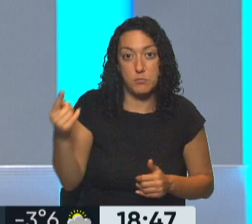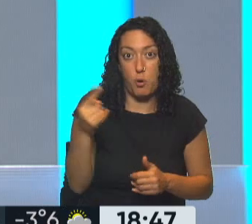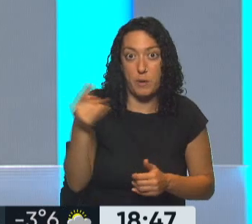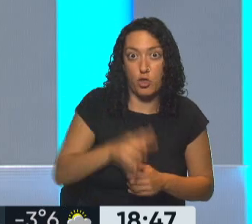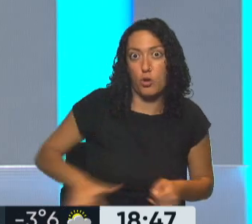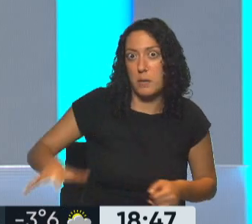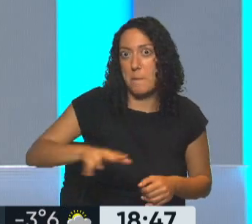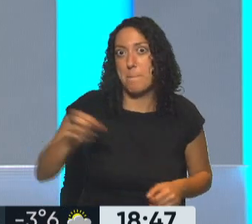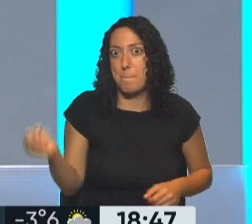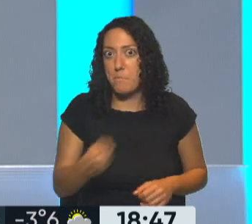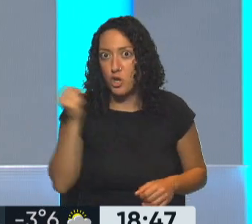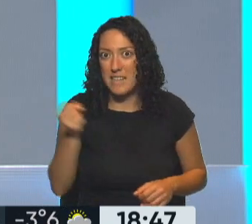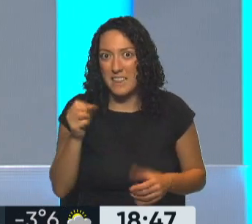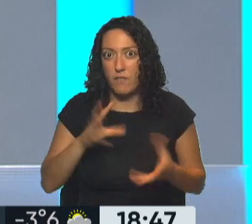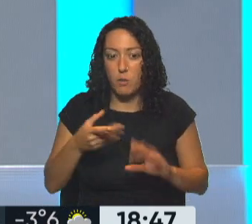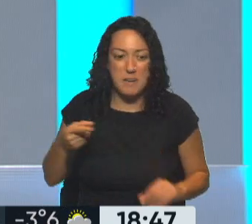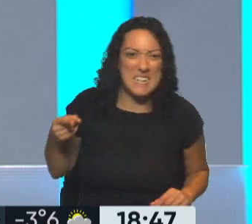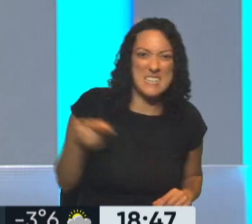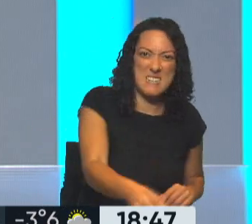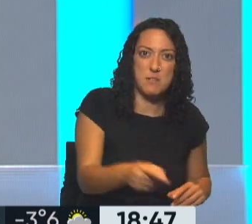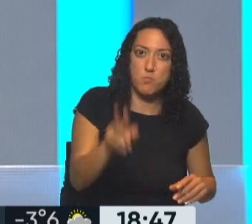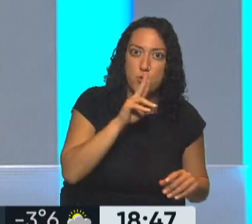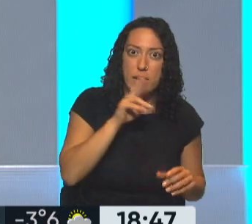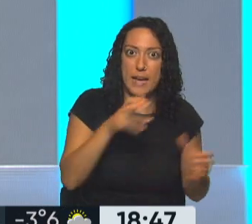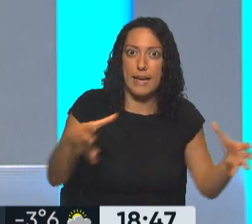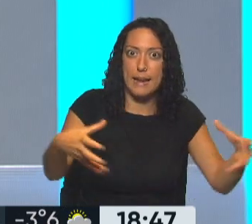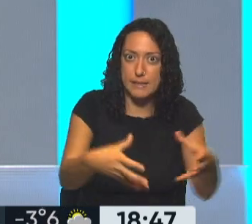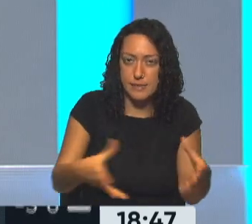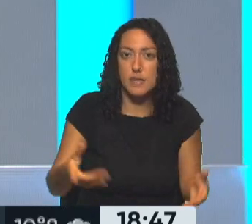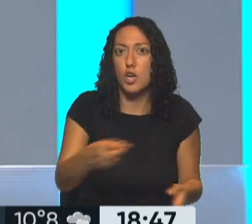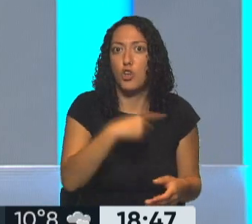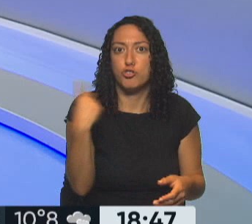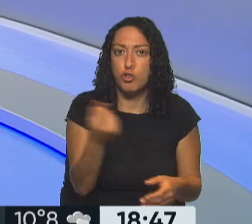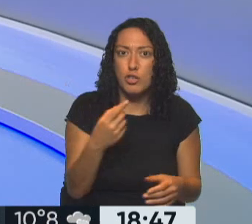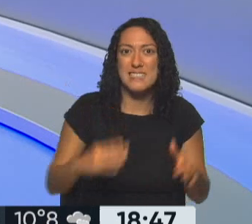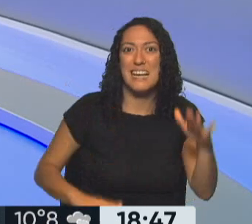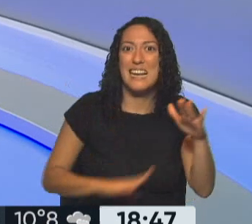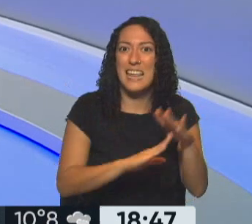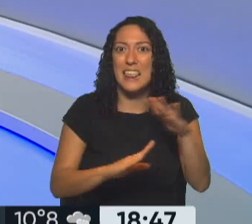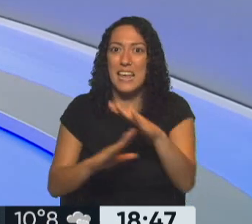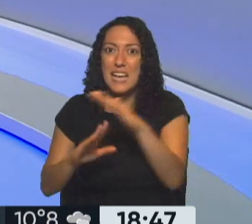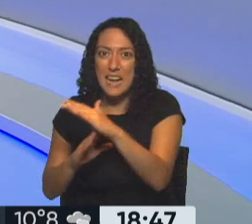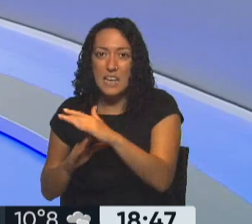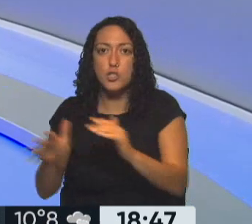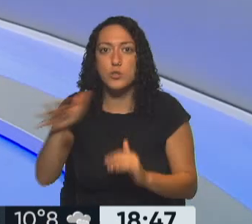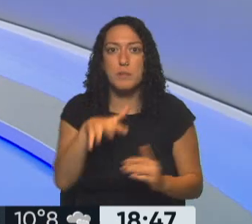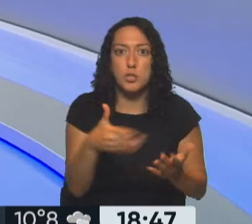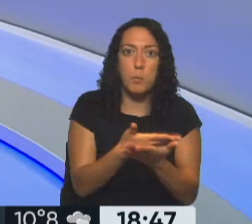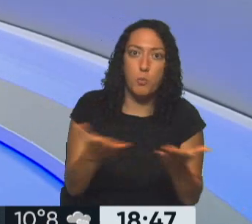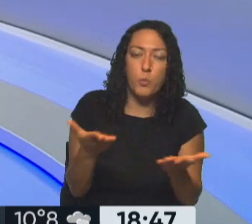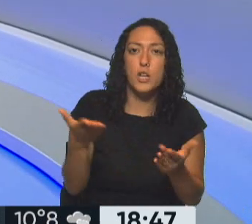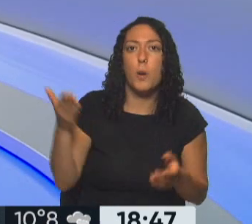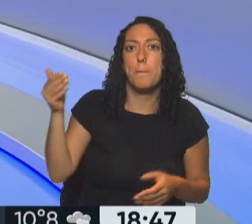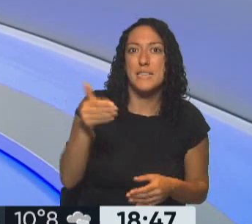espacio importante de ataque contra las mujeres que ejercen un liderazgo que participan en este espacio público y